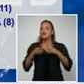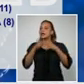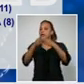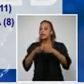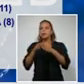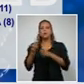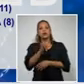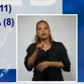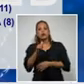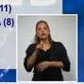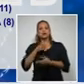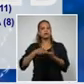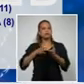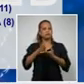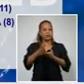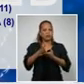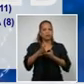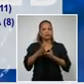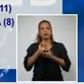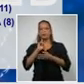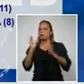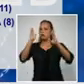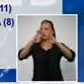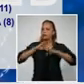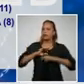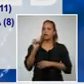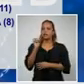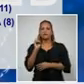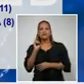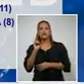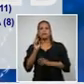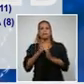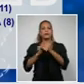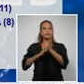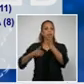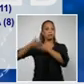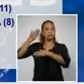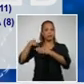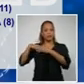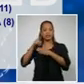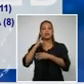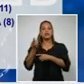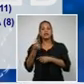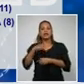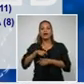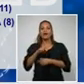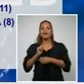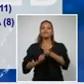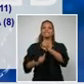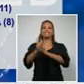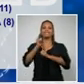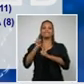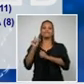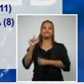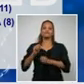casi así, sin casos durante meses, y ha tenido un rebrote